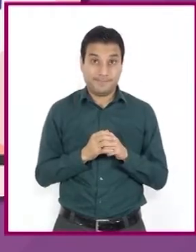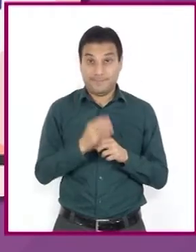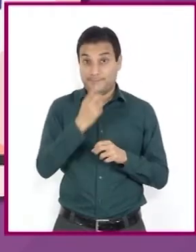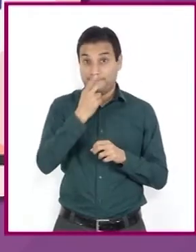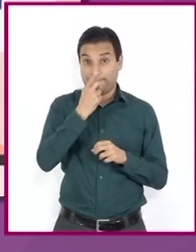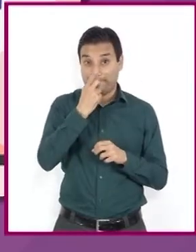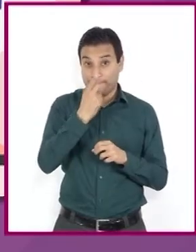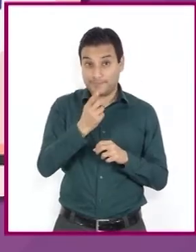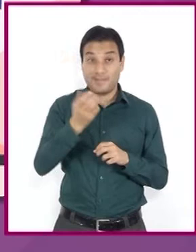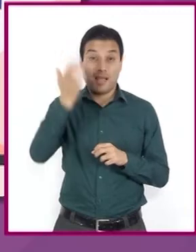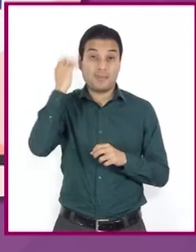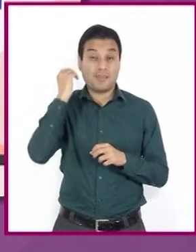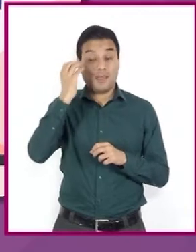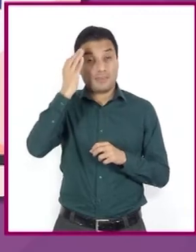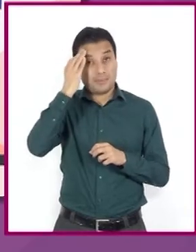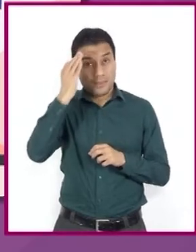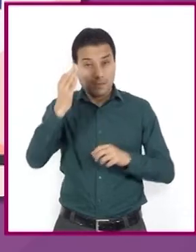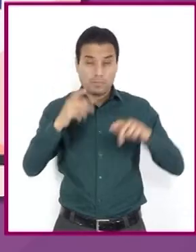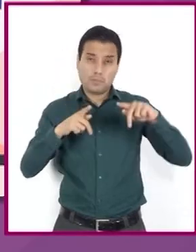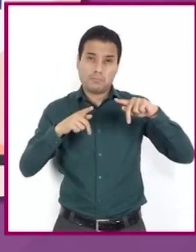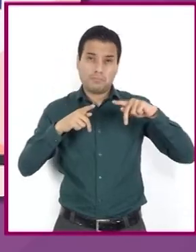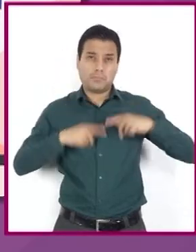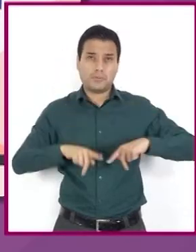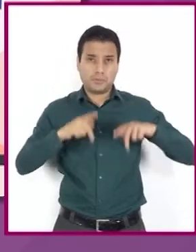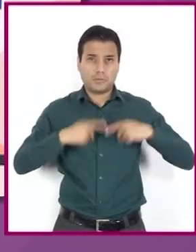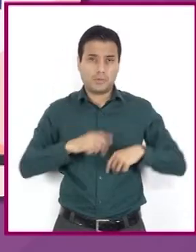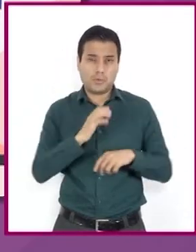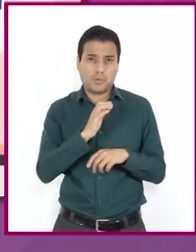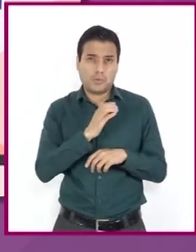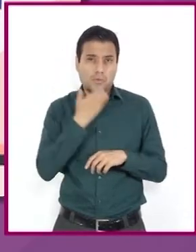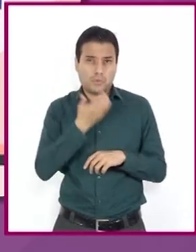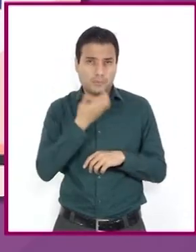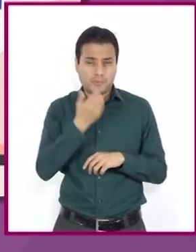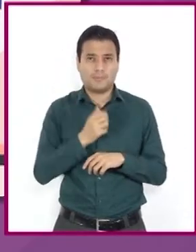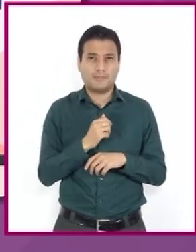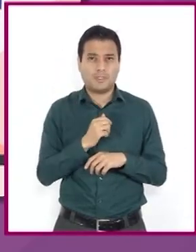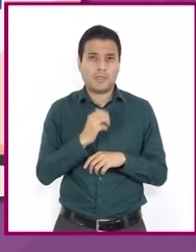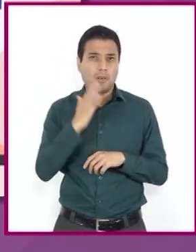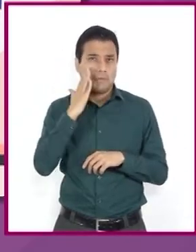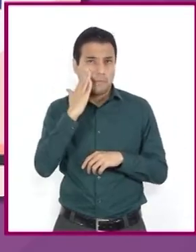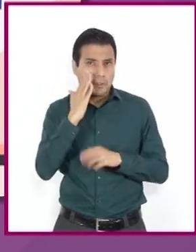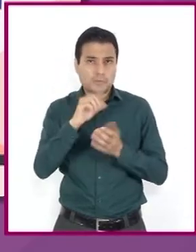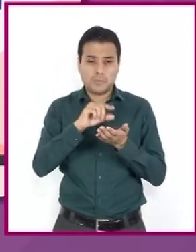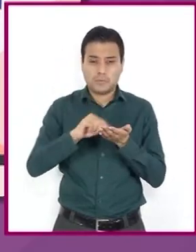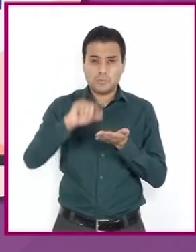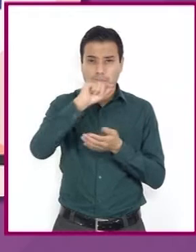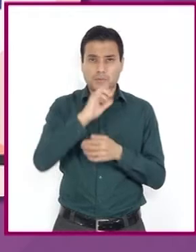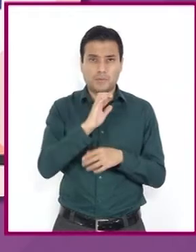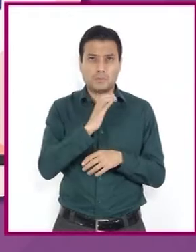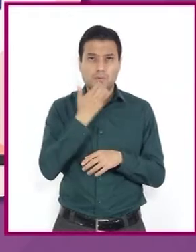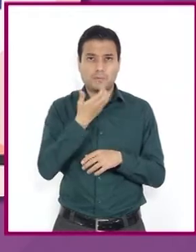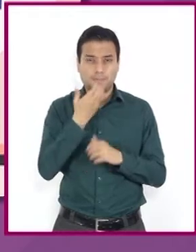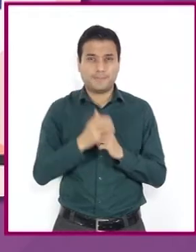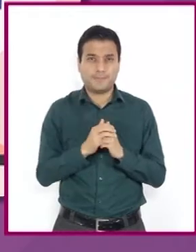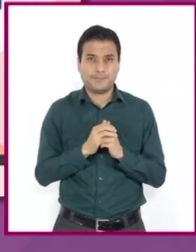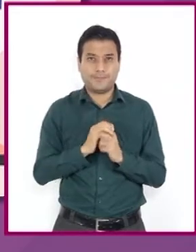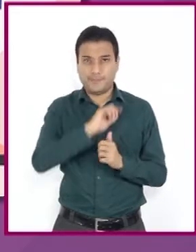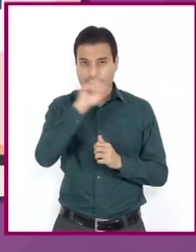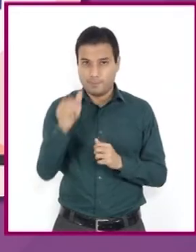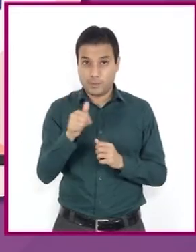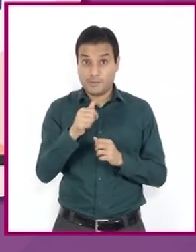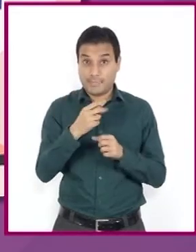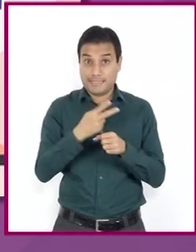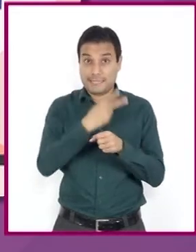determinada época las personas tuvieron contacto a más temprana edad con las redes sociales. En la segunda